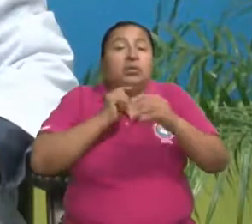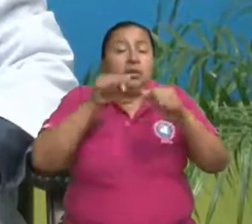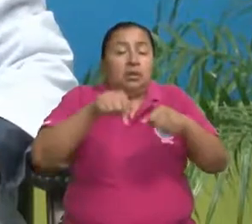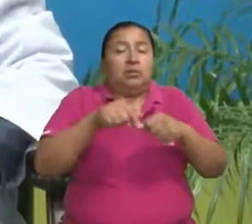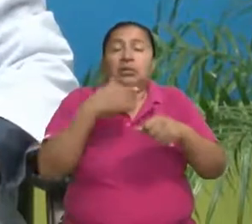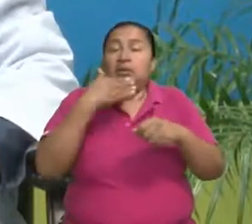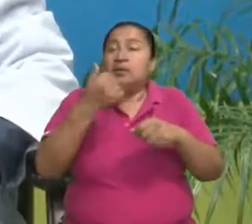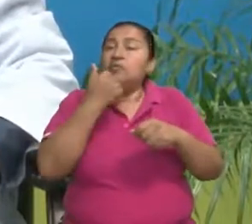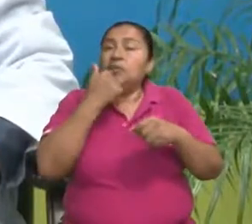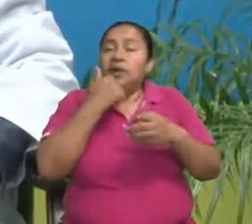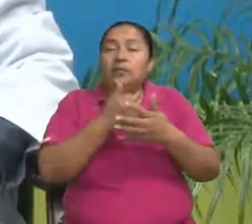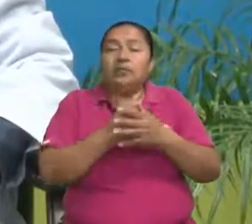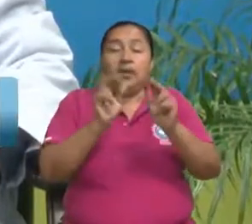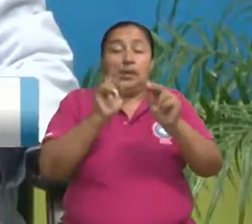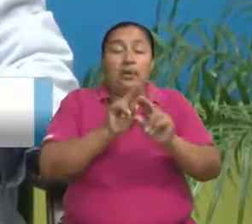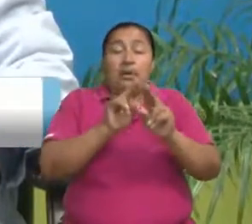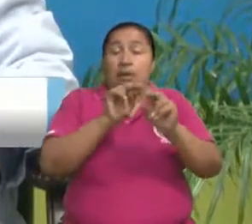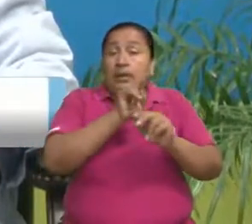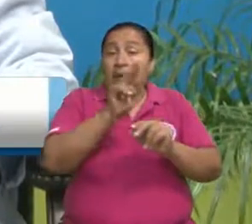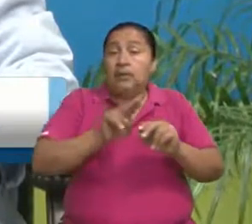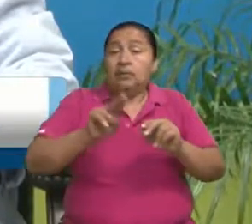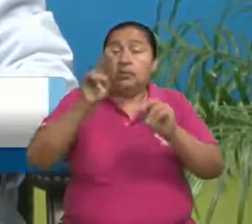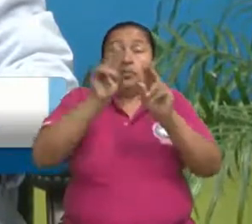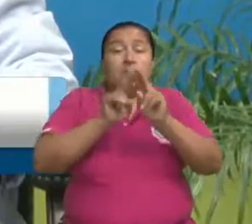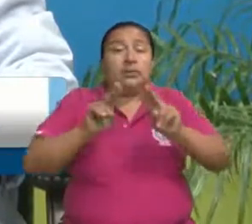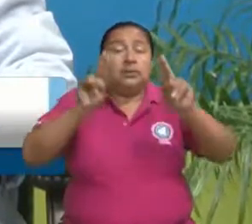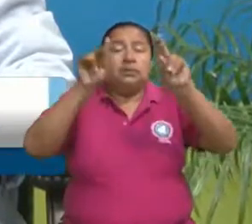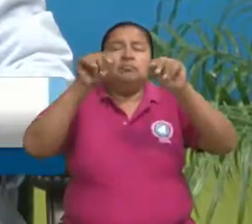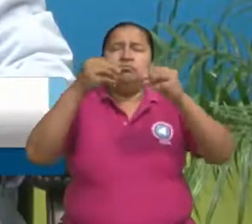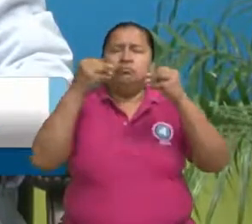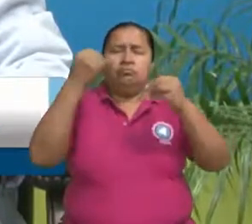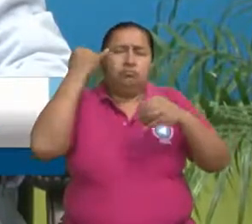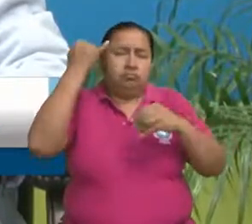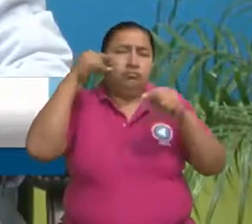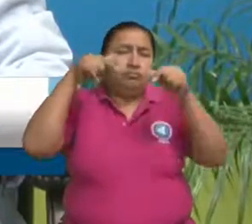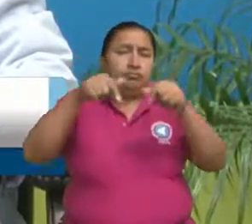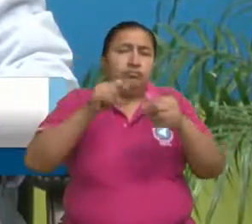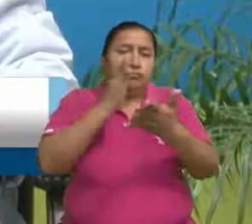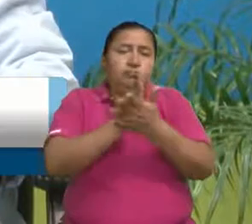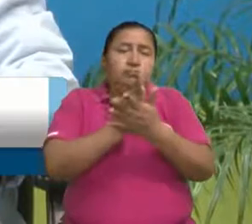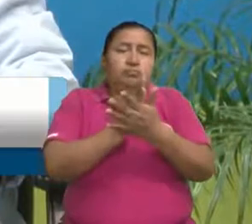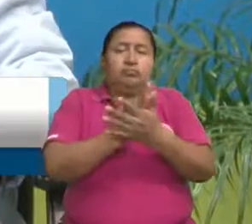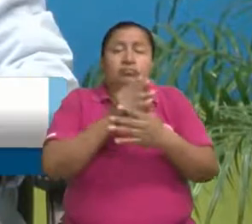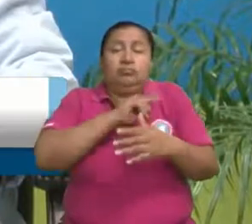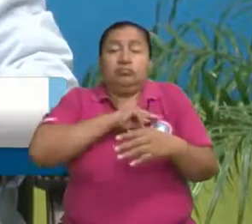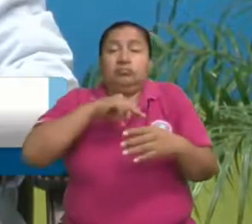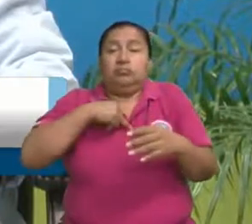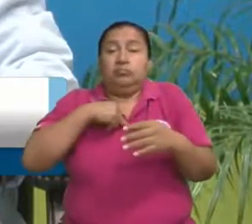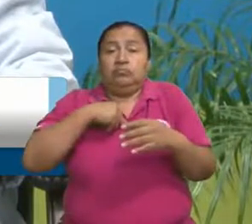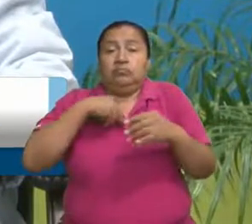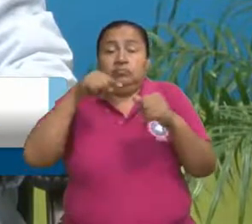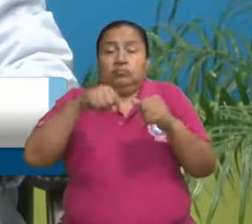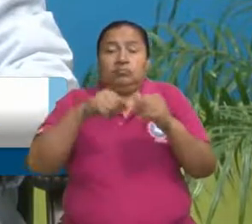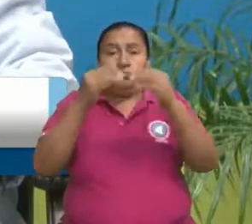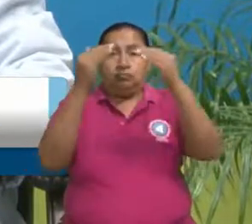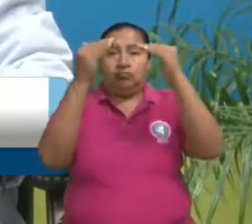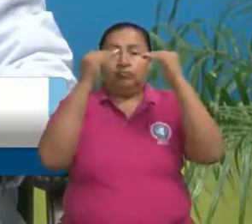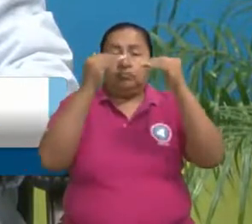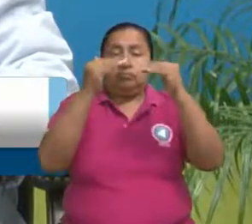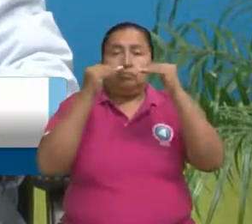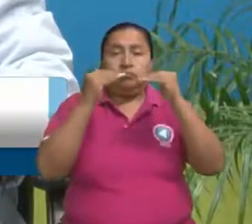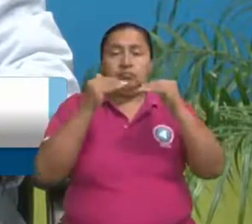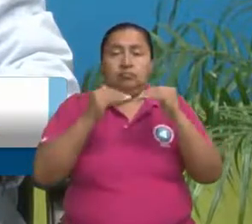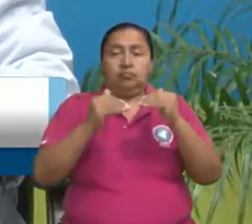La naturaleza es muy inteligente, porque es decir, la estructura de